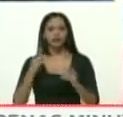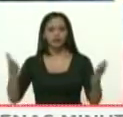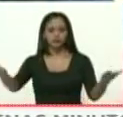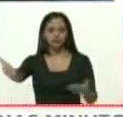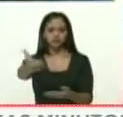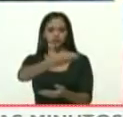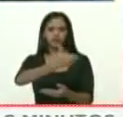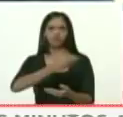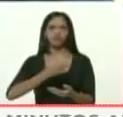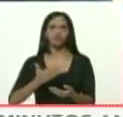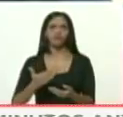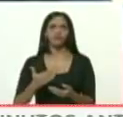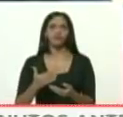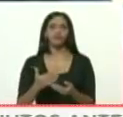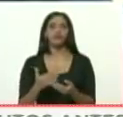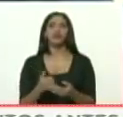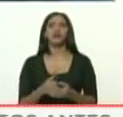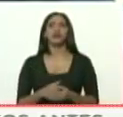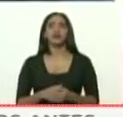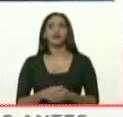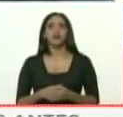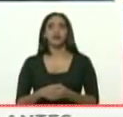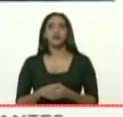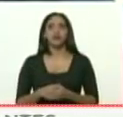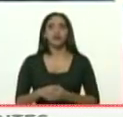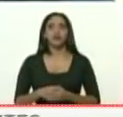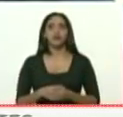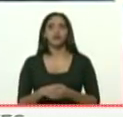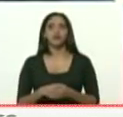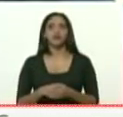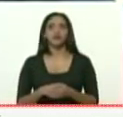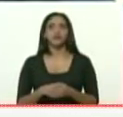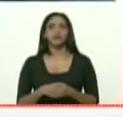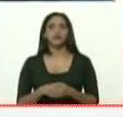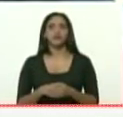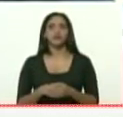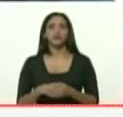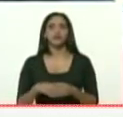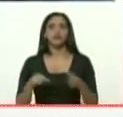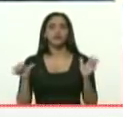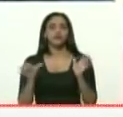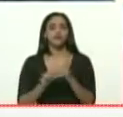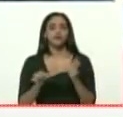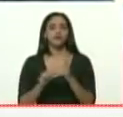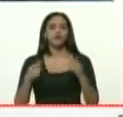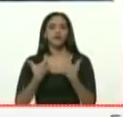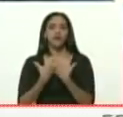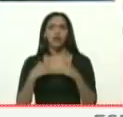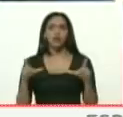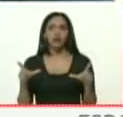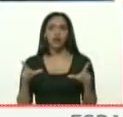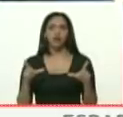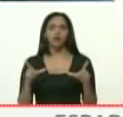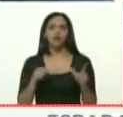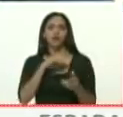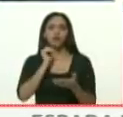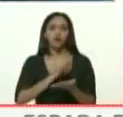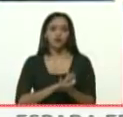criminalístico cerca del sector donde fue liberado el